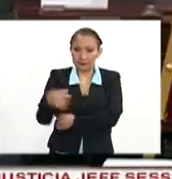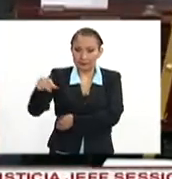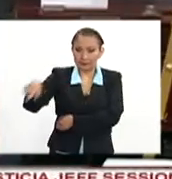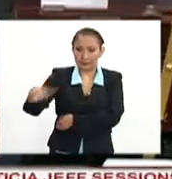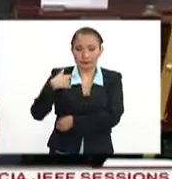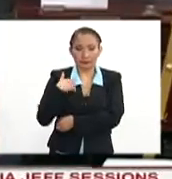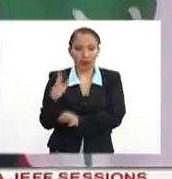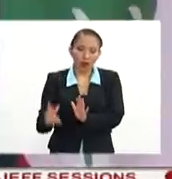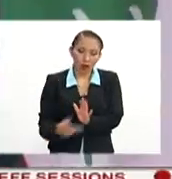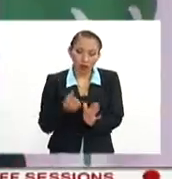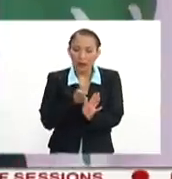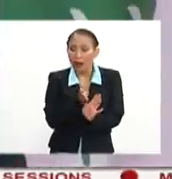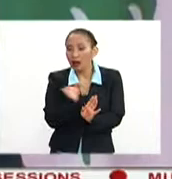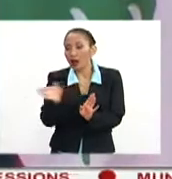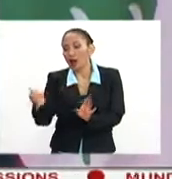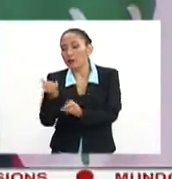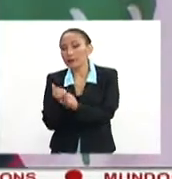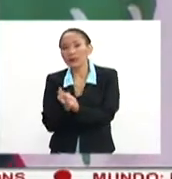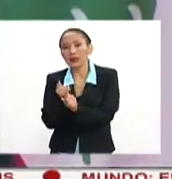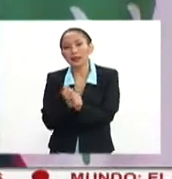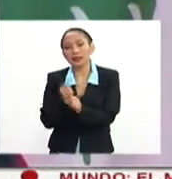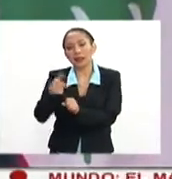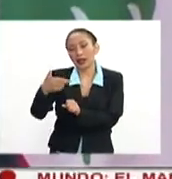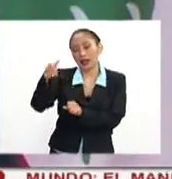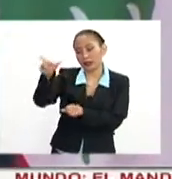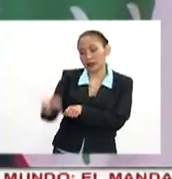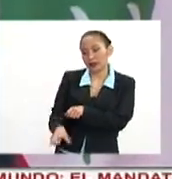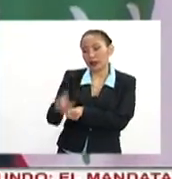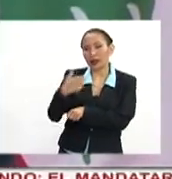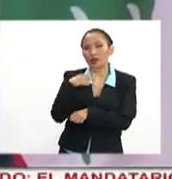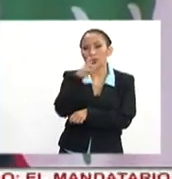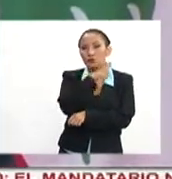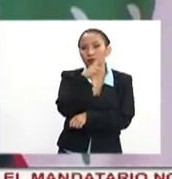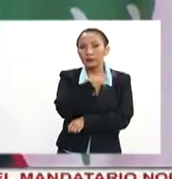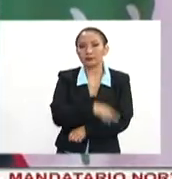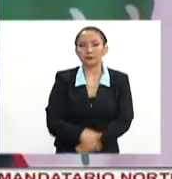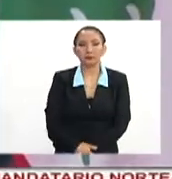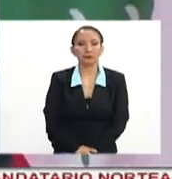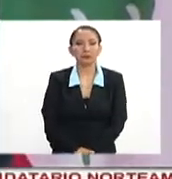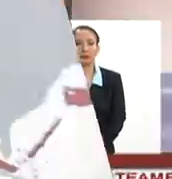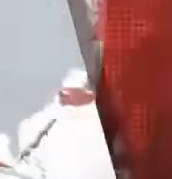de recursarse de la investigación sobre Rusia.